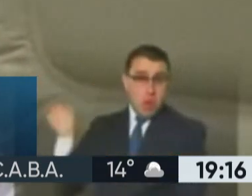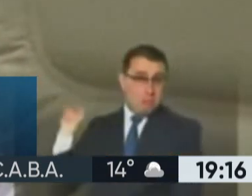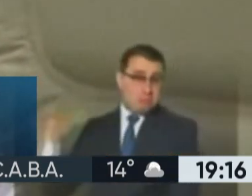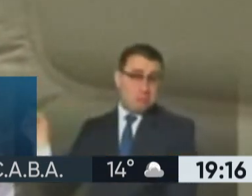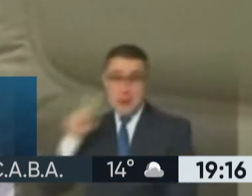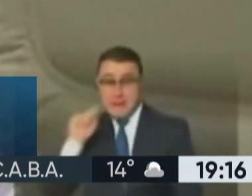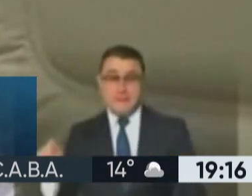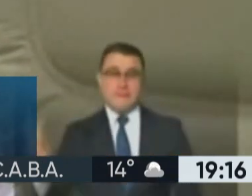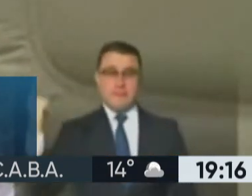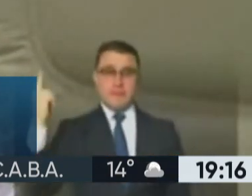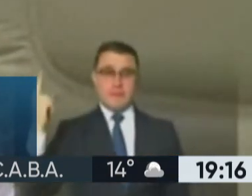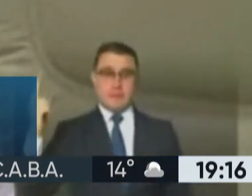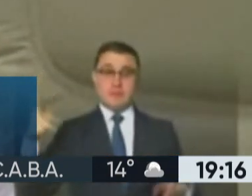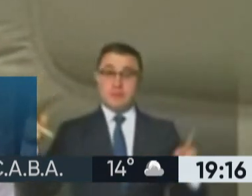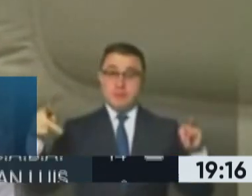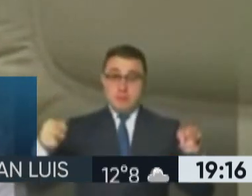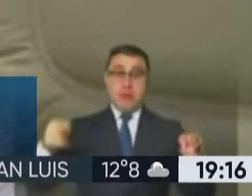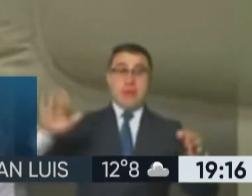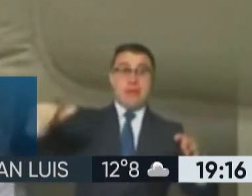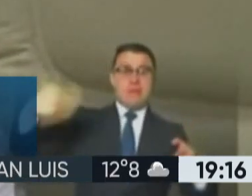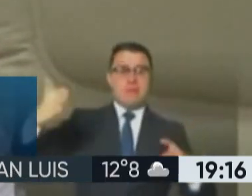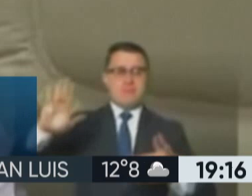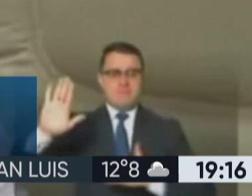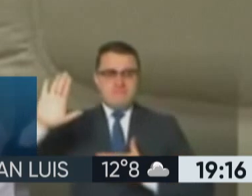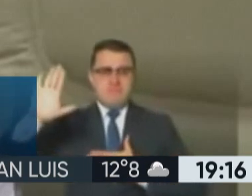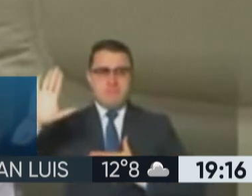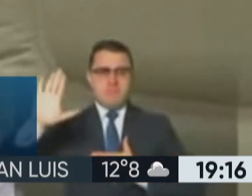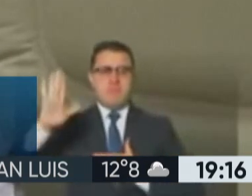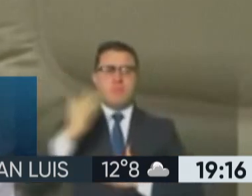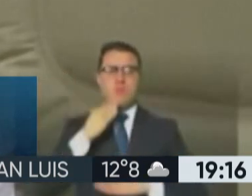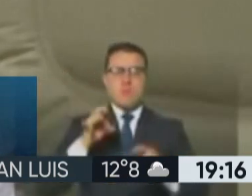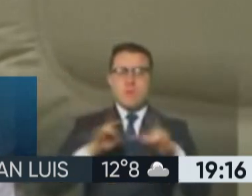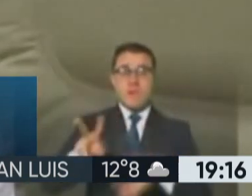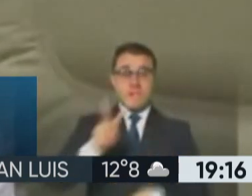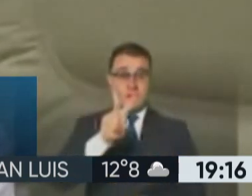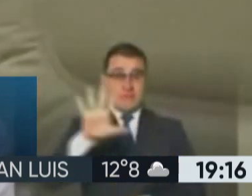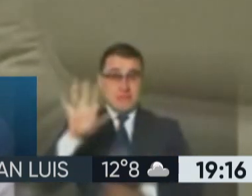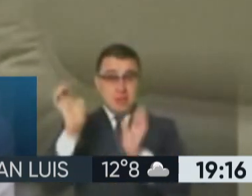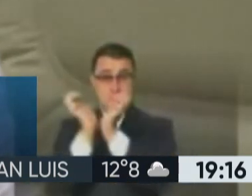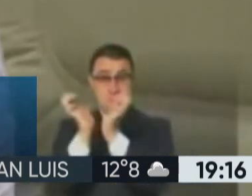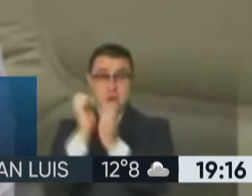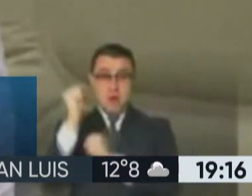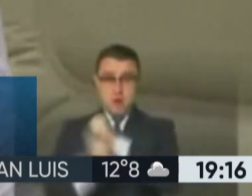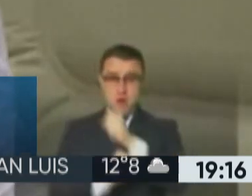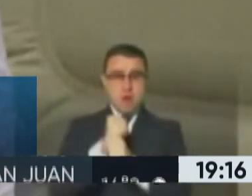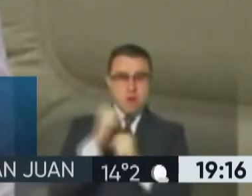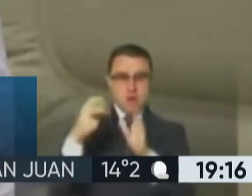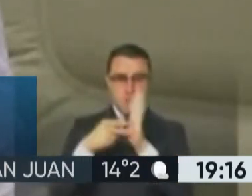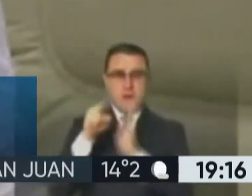fuego que sigue con una promesa. El 25 de mayo, en mayo del